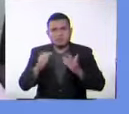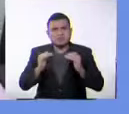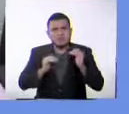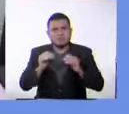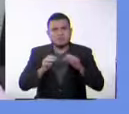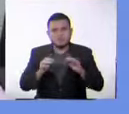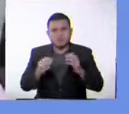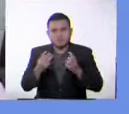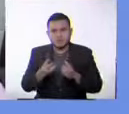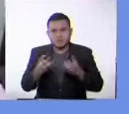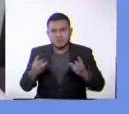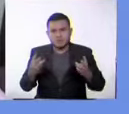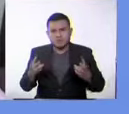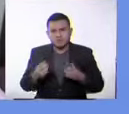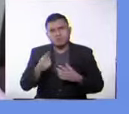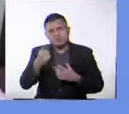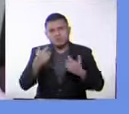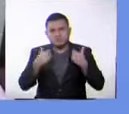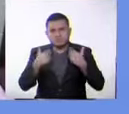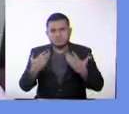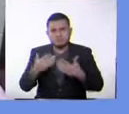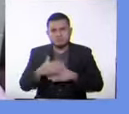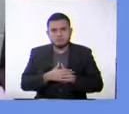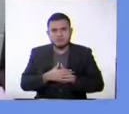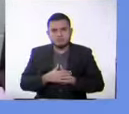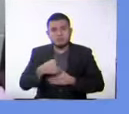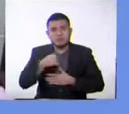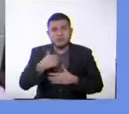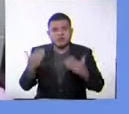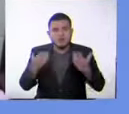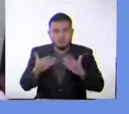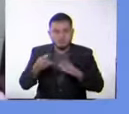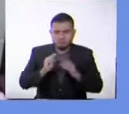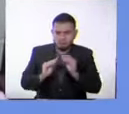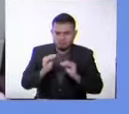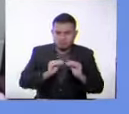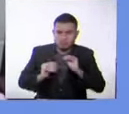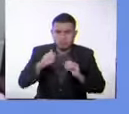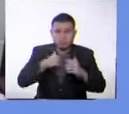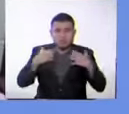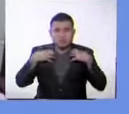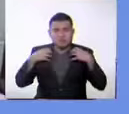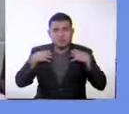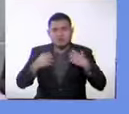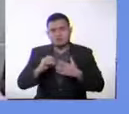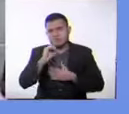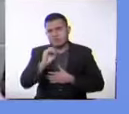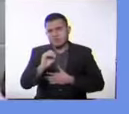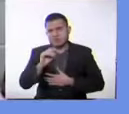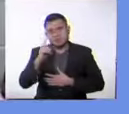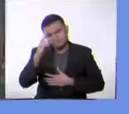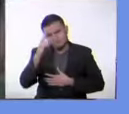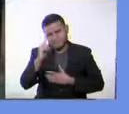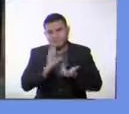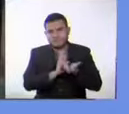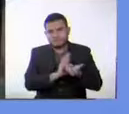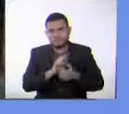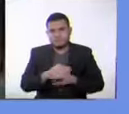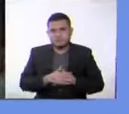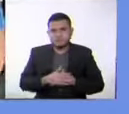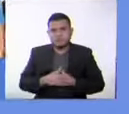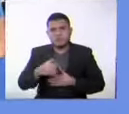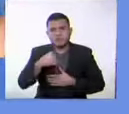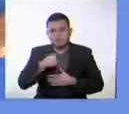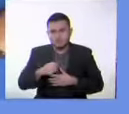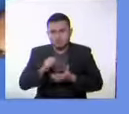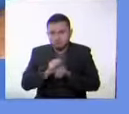con los materiales con los que dispongan, ya que yo realizo manualidades porque vivo mi vida con 0 estereotipos. Yo lavo mi